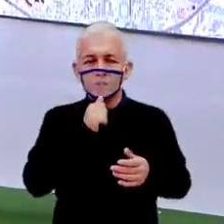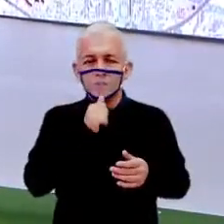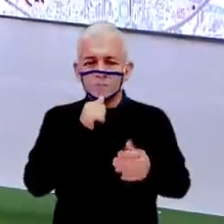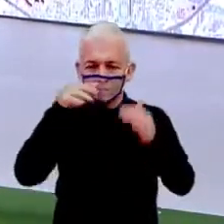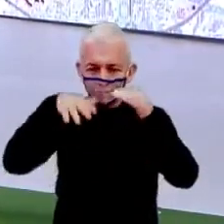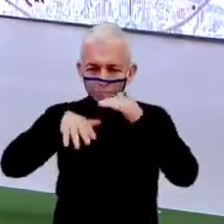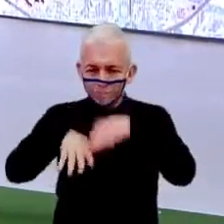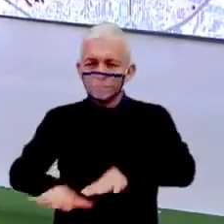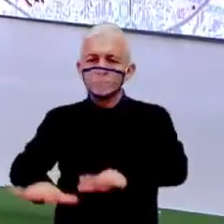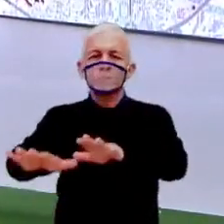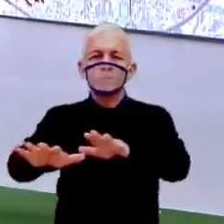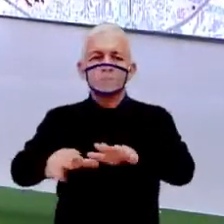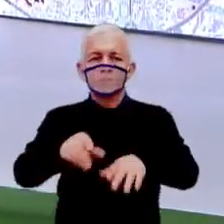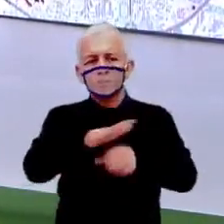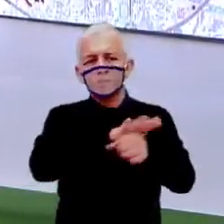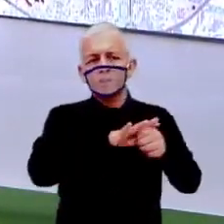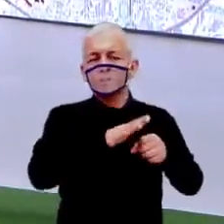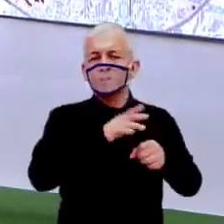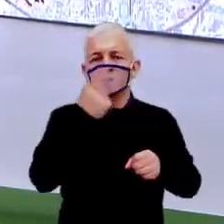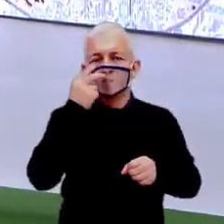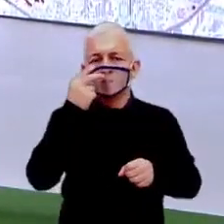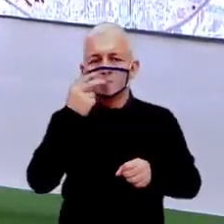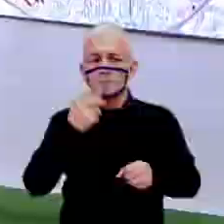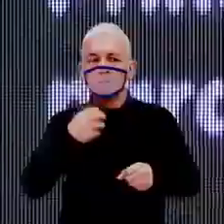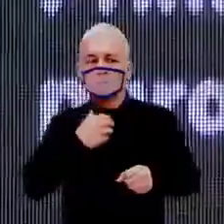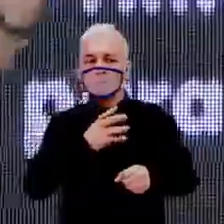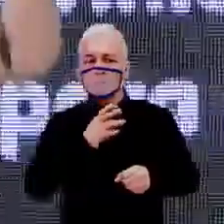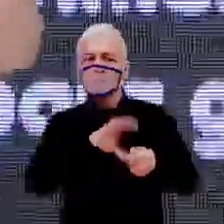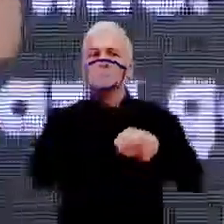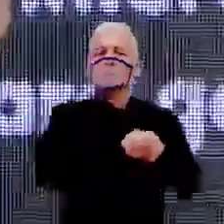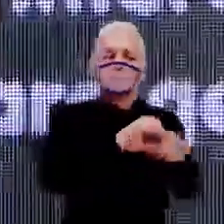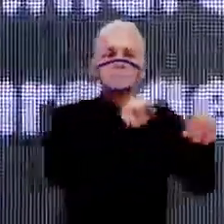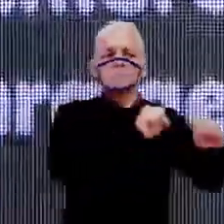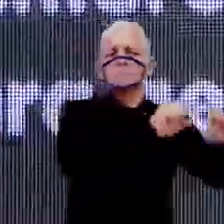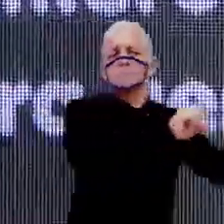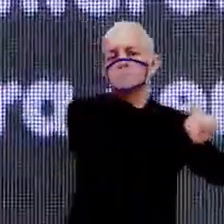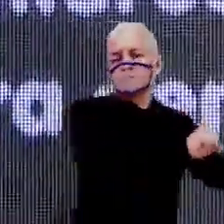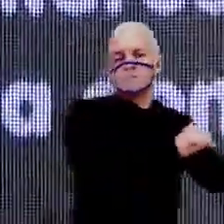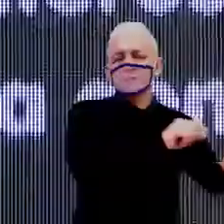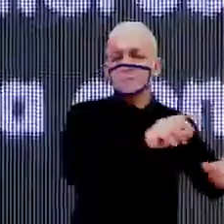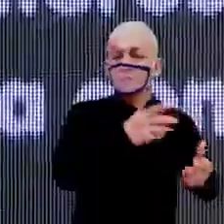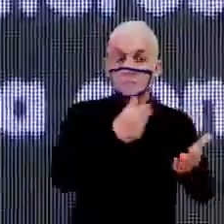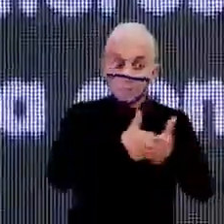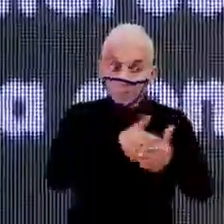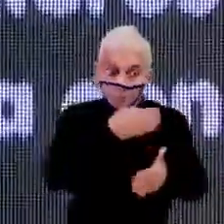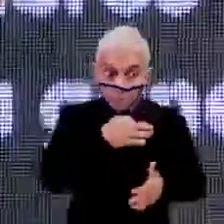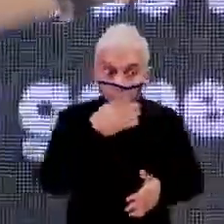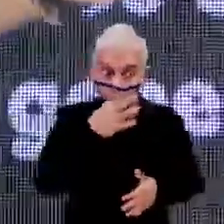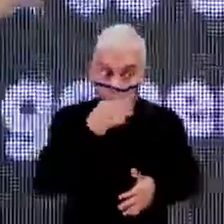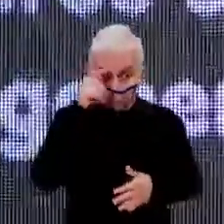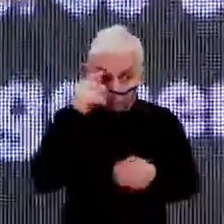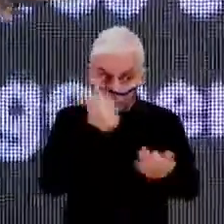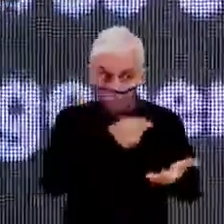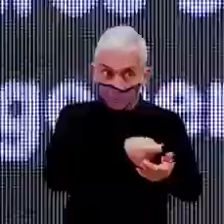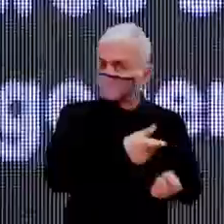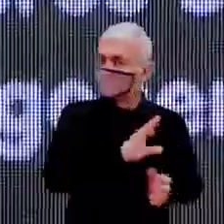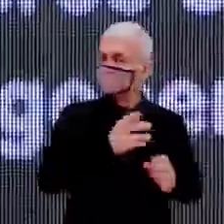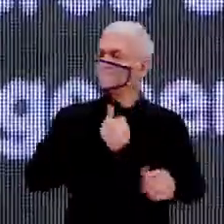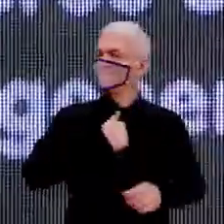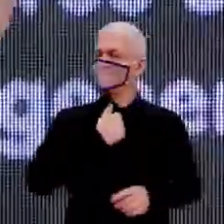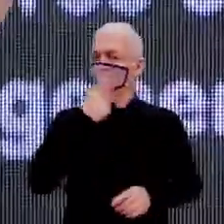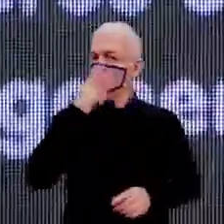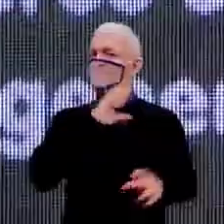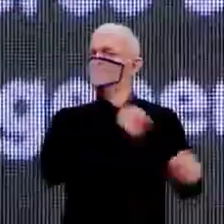arroyos, de pavimentar vías, de generar equipamiento de ciudad, nos va a permitir que